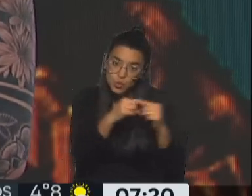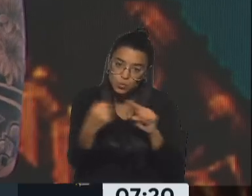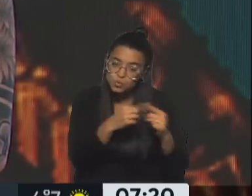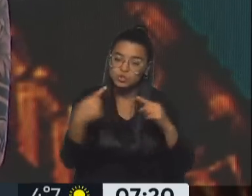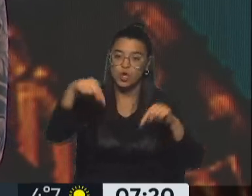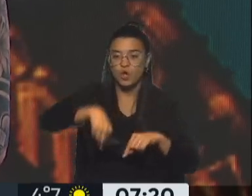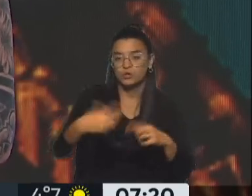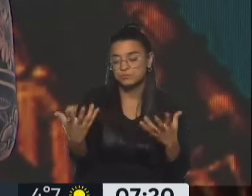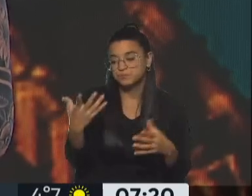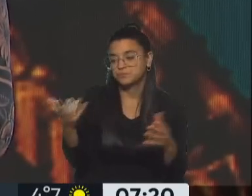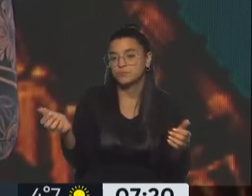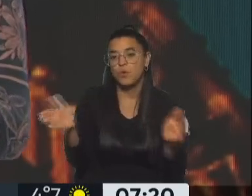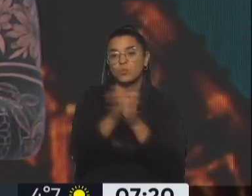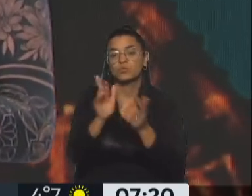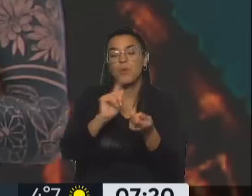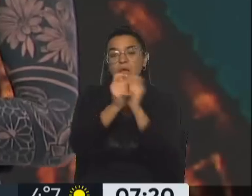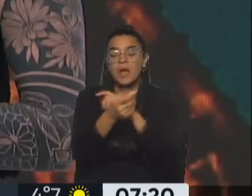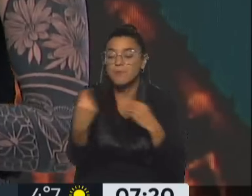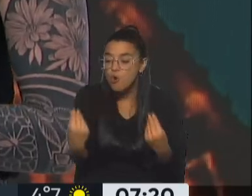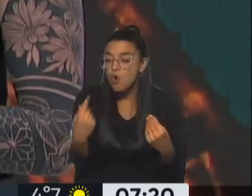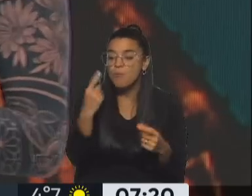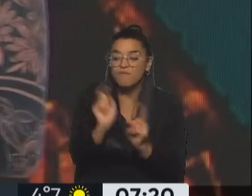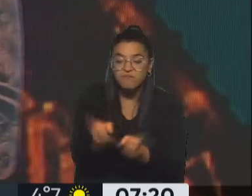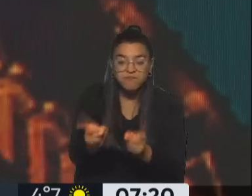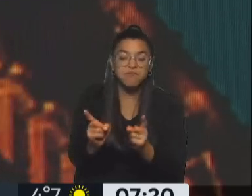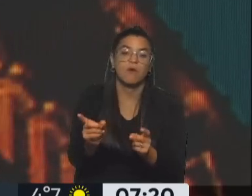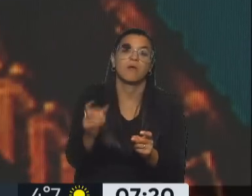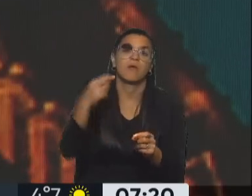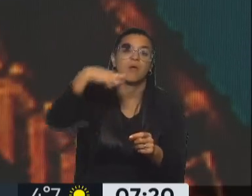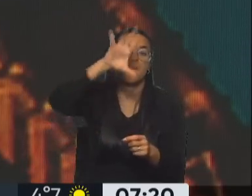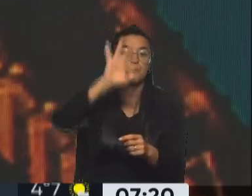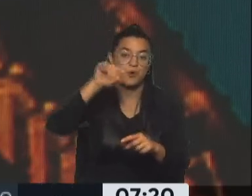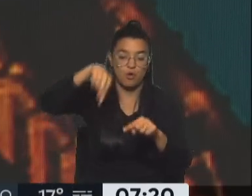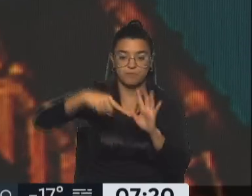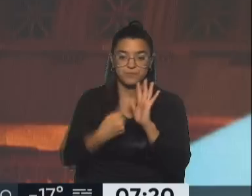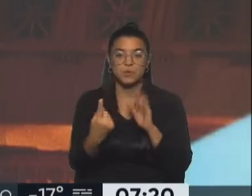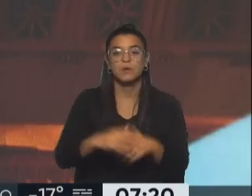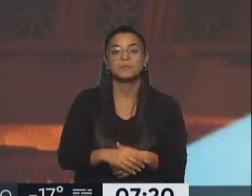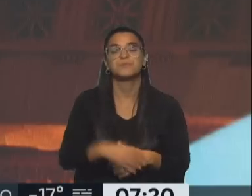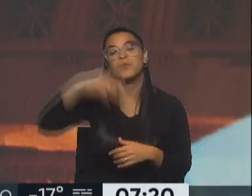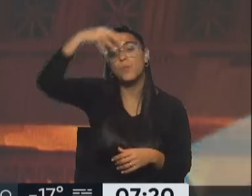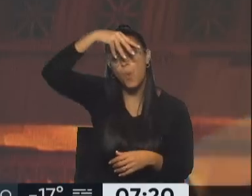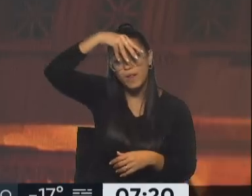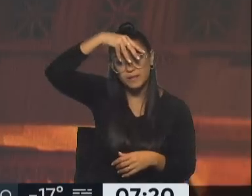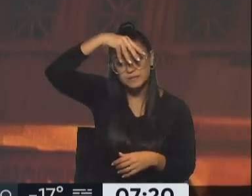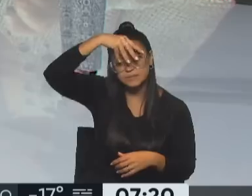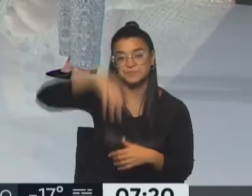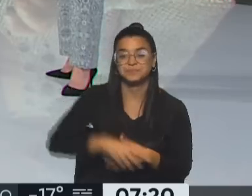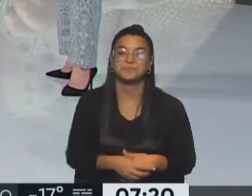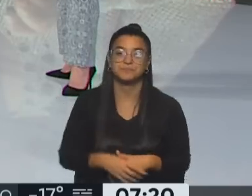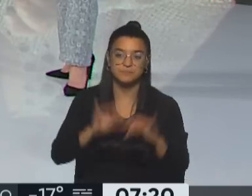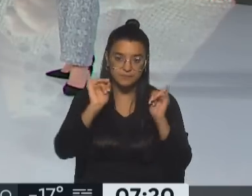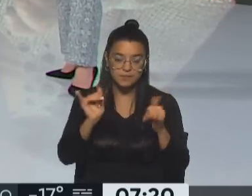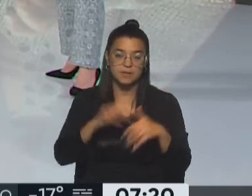en la interna de Juntos por el Cambio pasa por cómo perpetuar al PRO en la ciudad. A ver, y vamos Patricia a Patricia Bullrich, dale. exactamente,